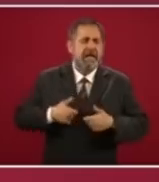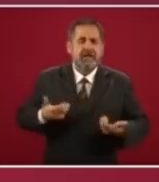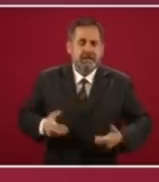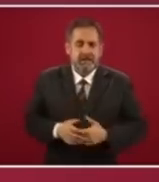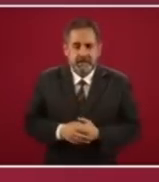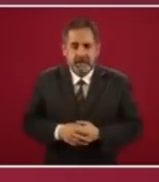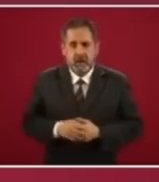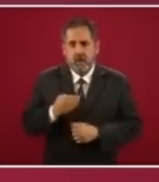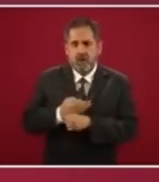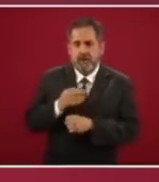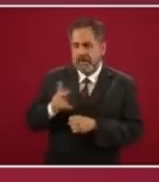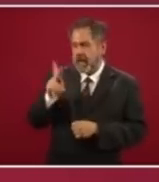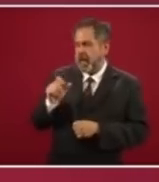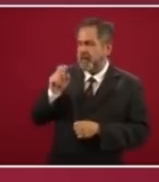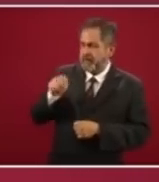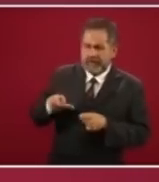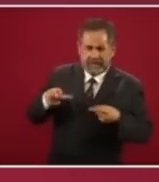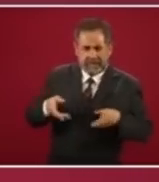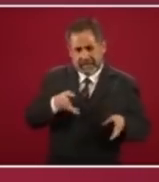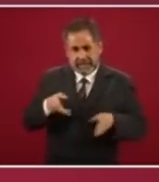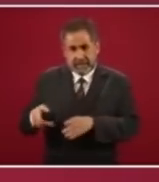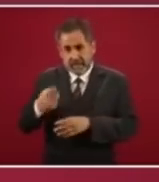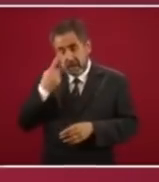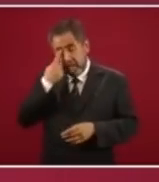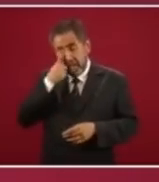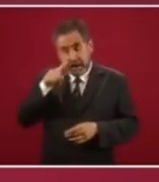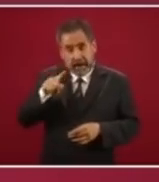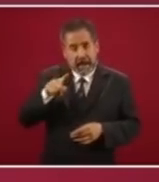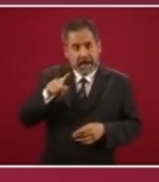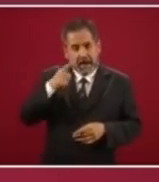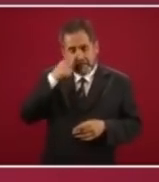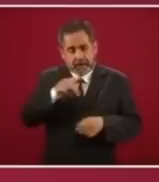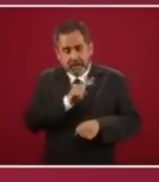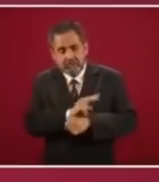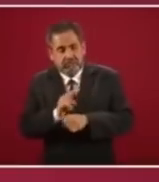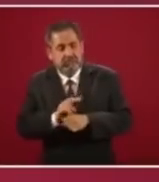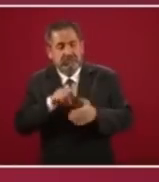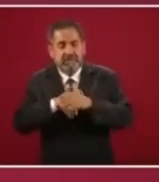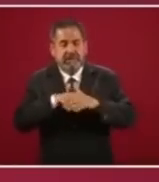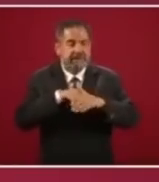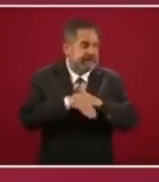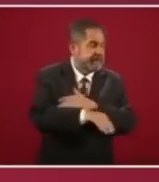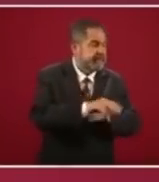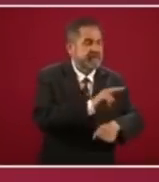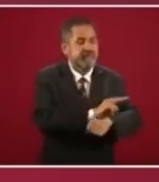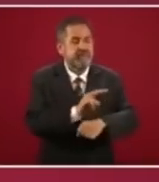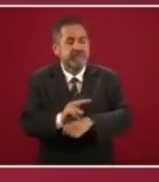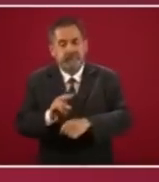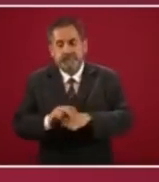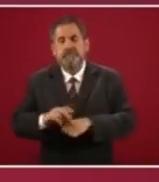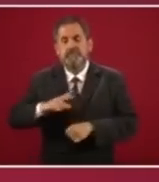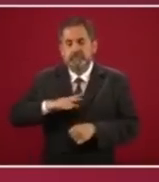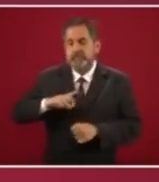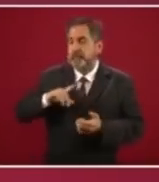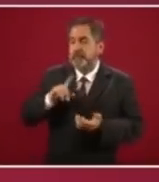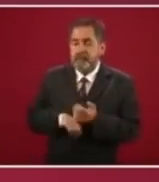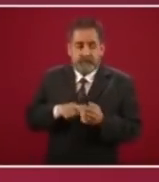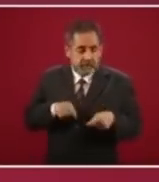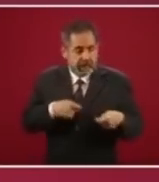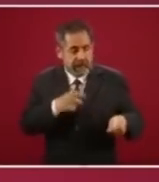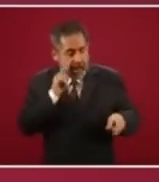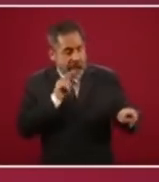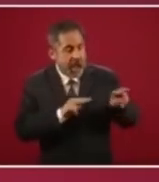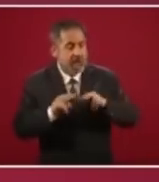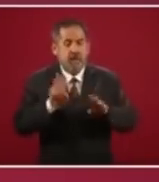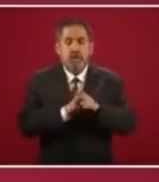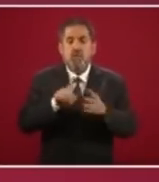haciendo? Estrategias de entrada de verificación, ¿no? Tenemos este brazo inspectivo que nos permite llegar